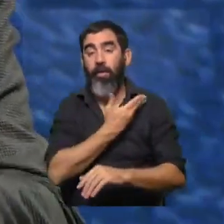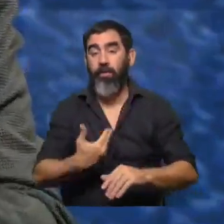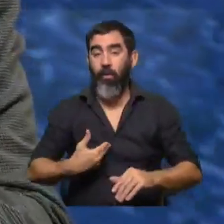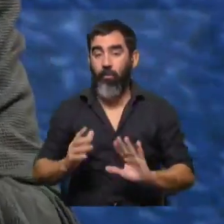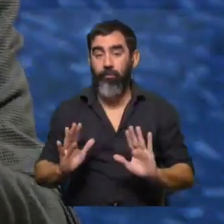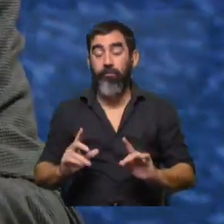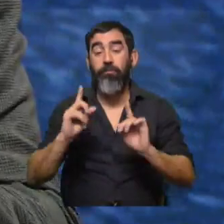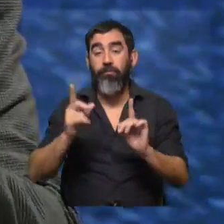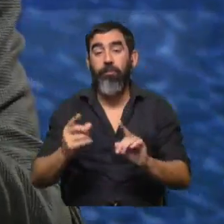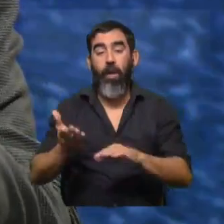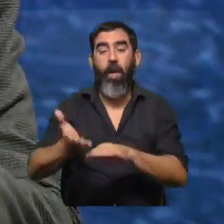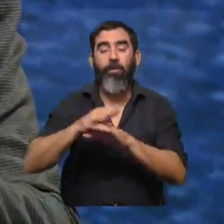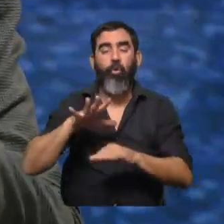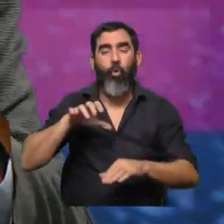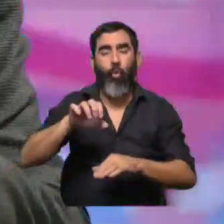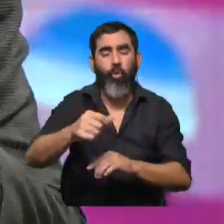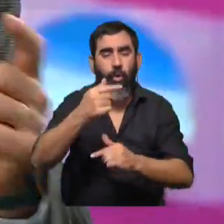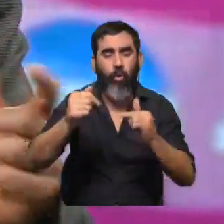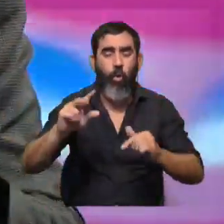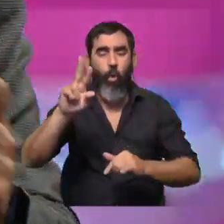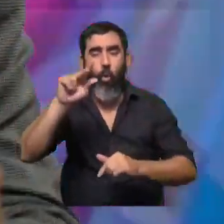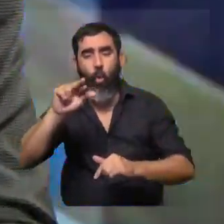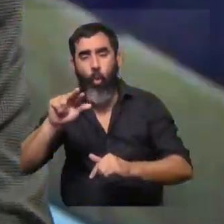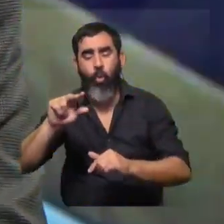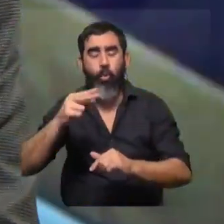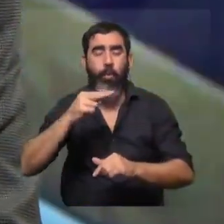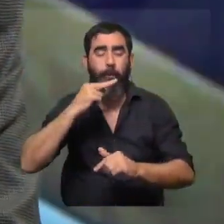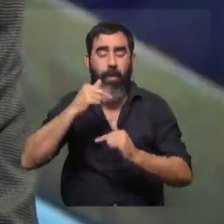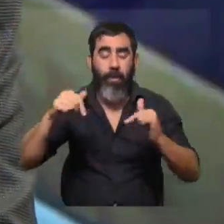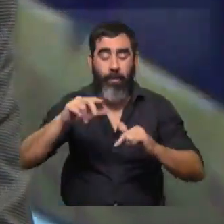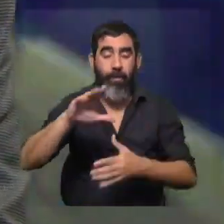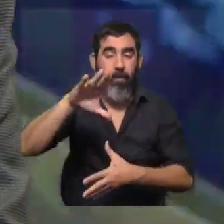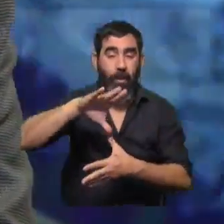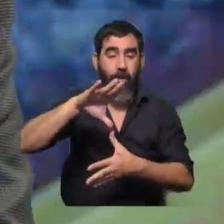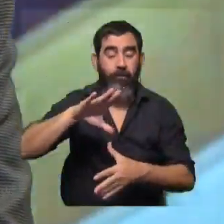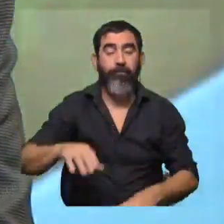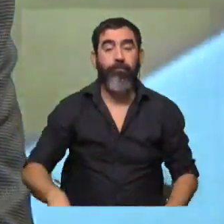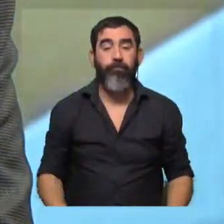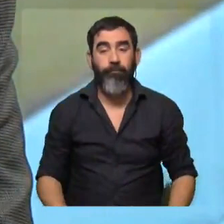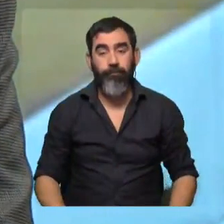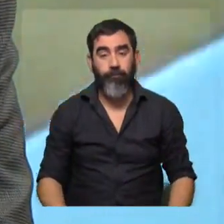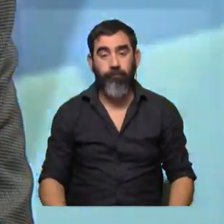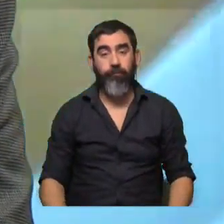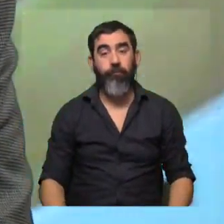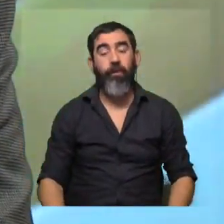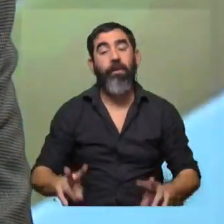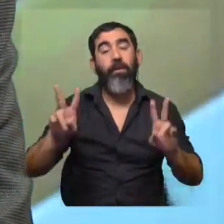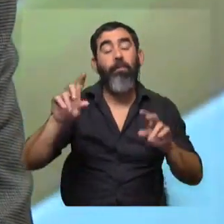pensando en lo que fue también la época colonizadora, los recursos del oro, claro, y los metales en América, ¿no? El tema del